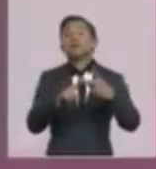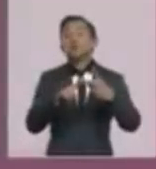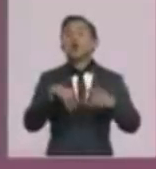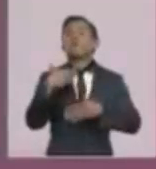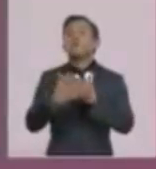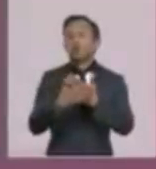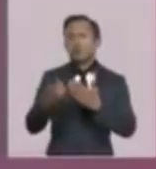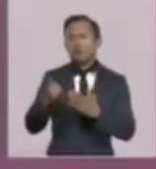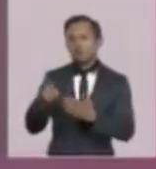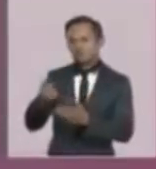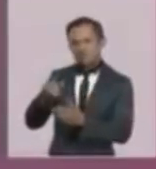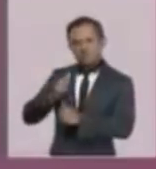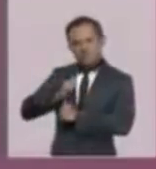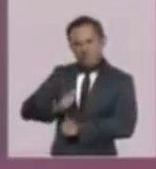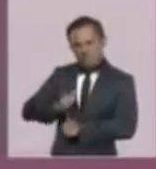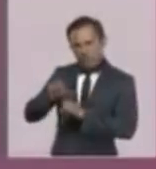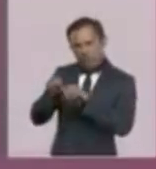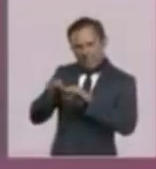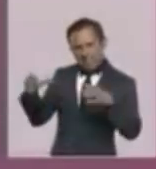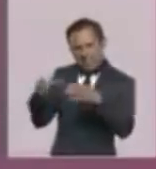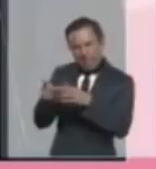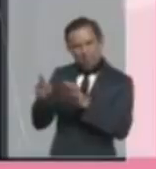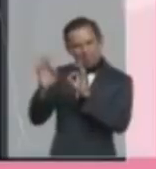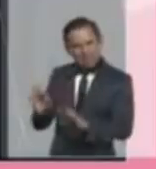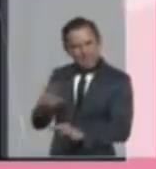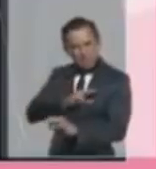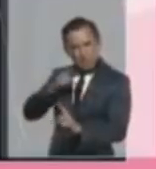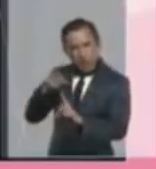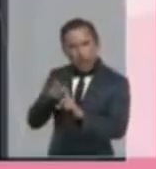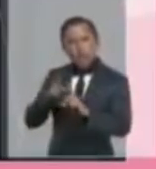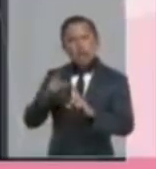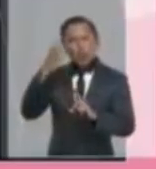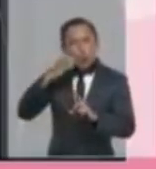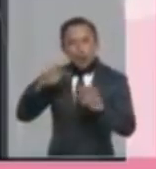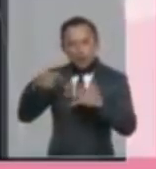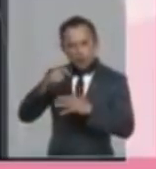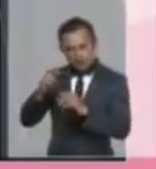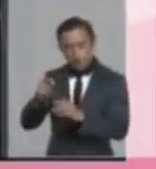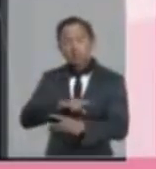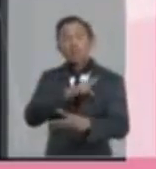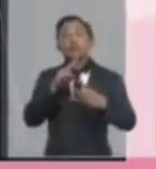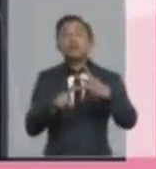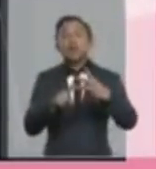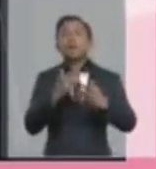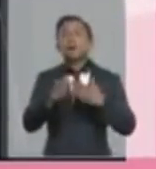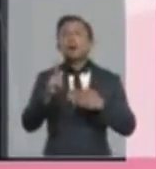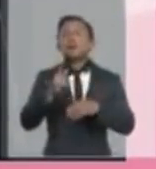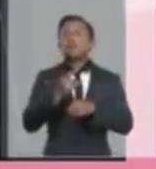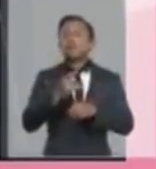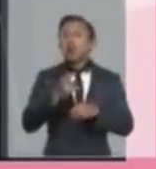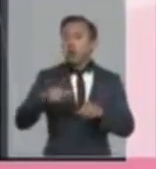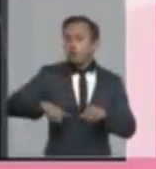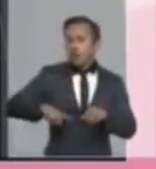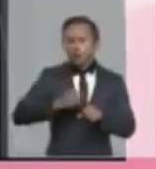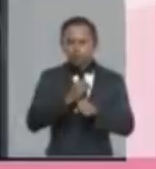esos delitos, más el secuestro y la trata. Tercero, voy a cuadruplicar la capacidad de investigación del